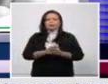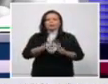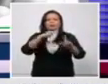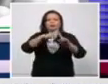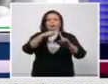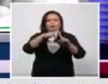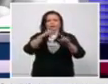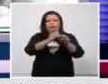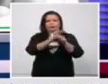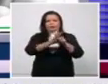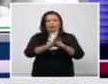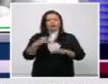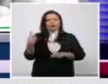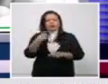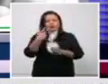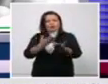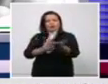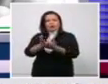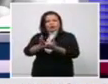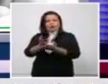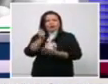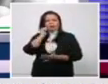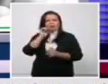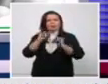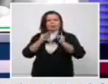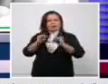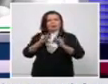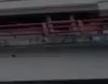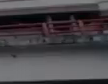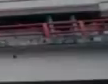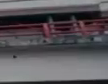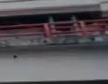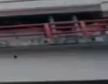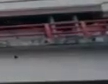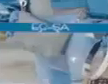jornada. Nosotros seguimos con la ampliación de estos temas tras la pausa.